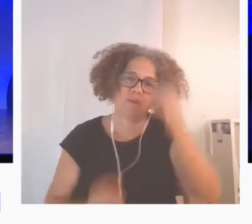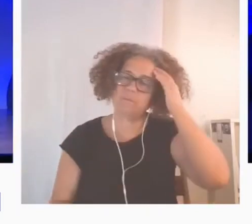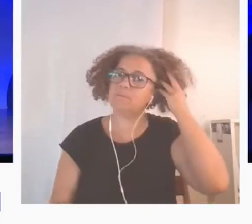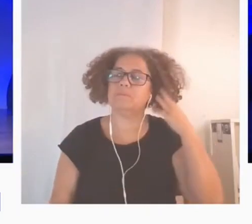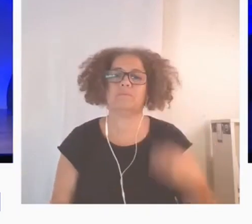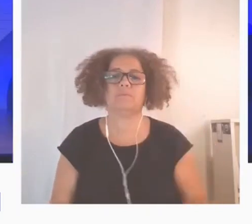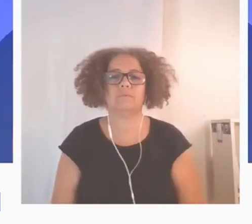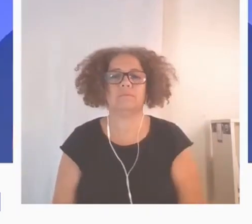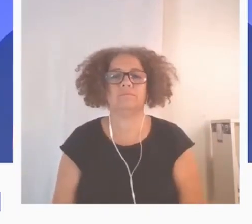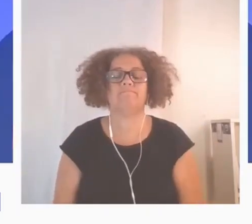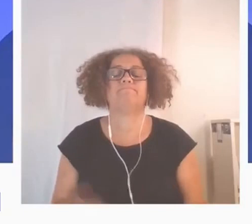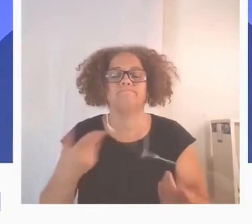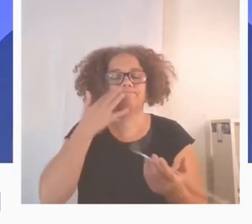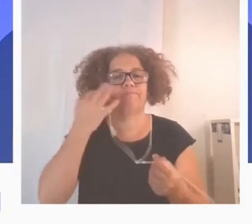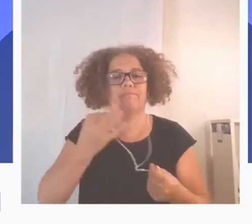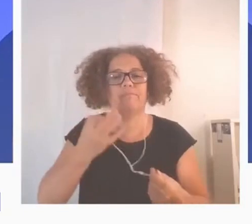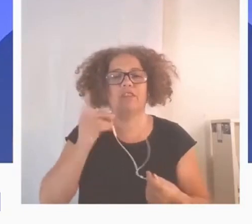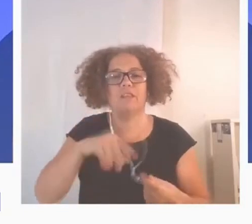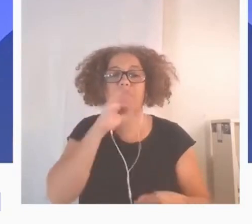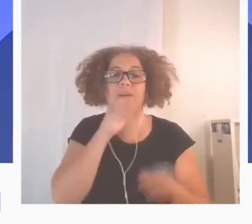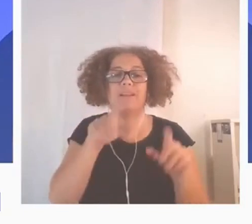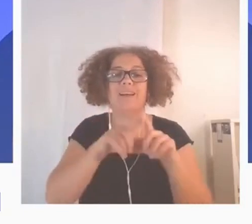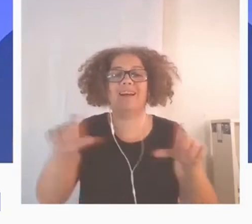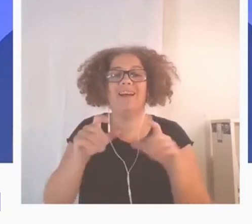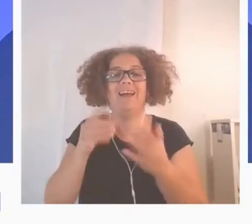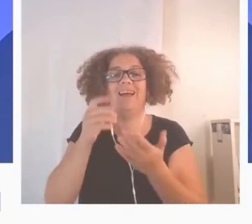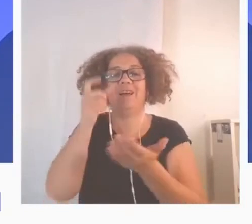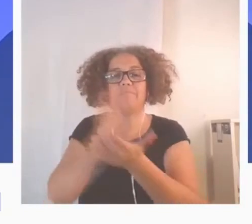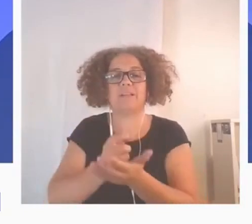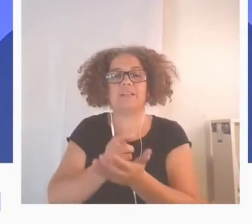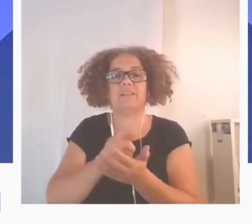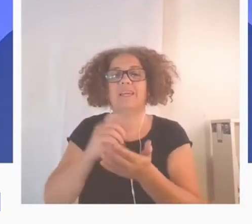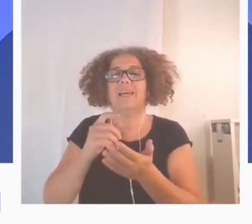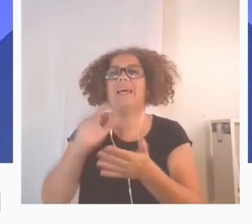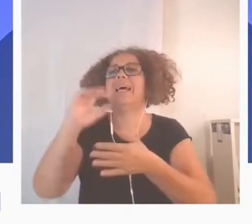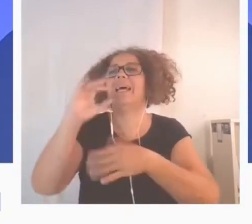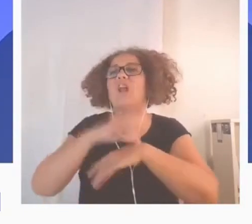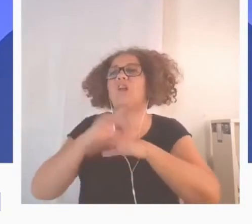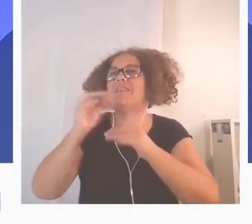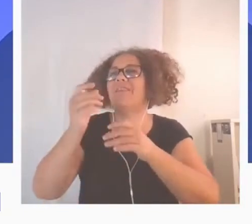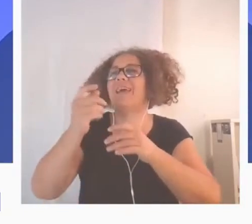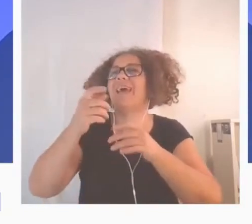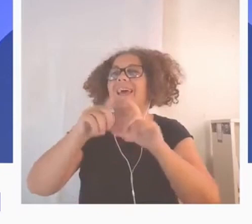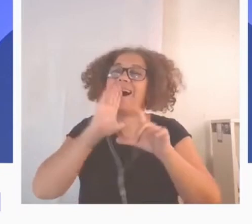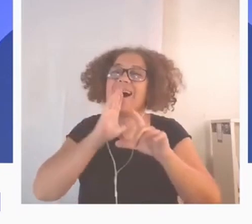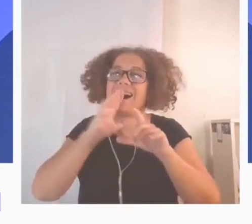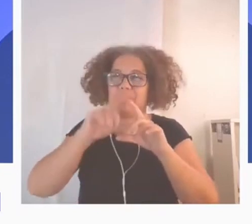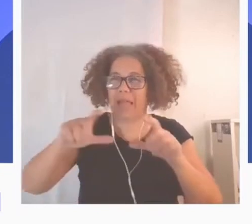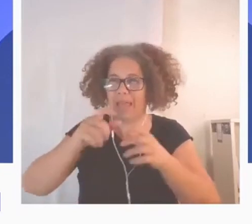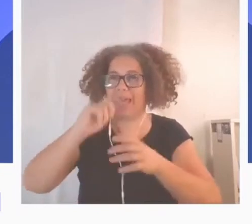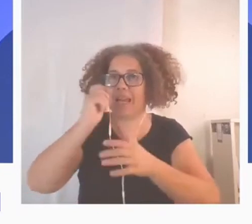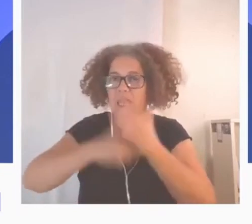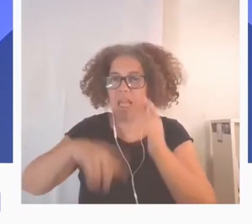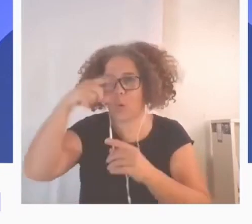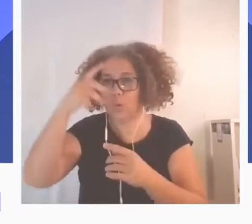una localidad de Valencia la que recetaba cultura en la noticia a la que hacía referencia antes, por lo que decías tú también, ¿no? El